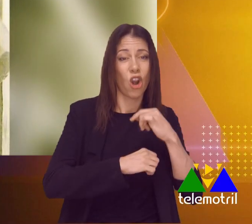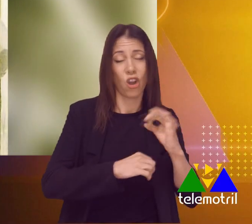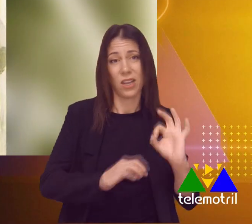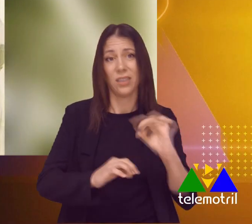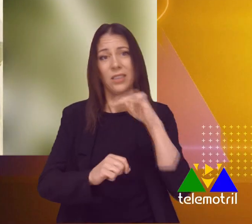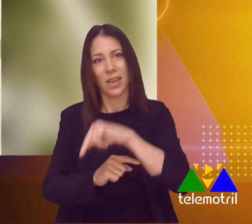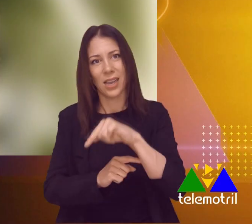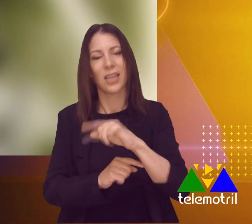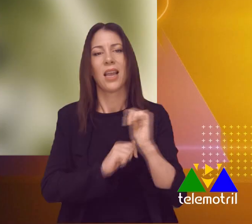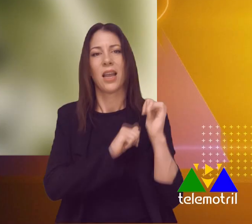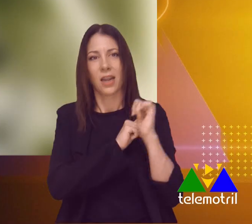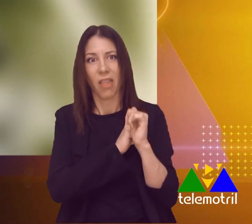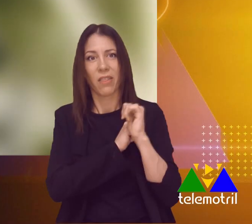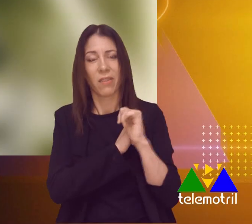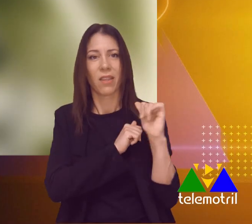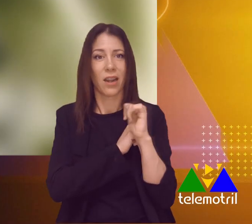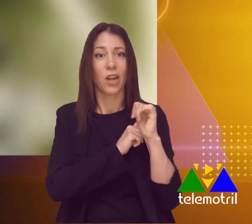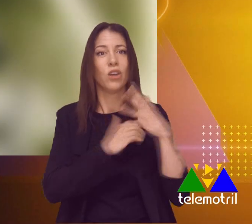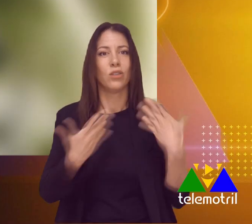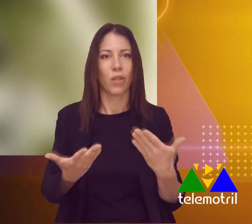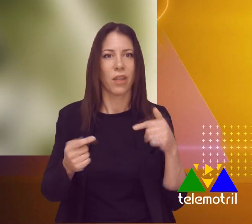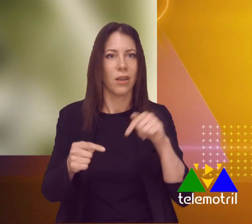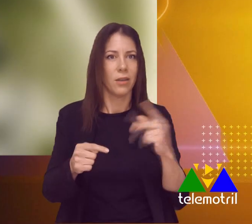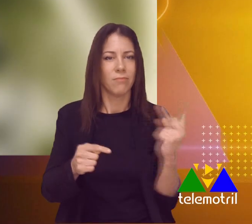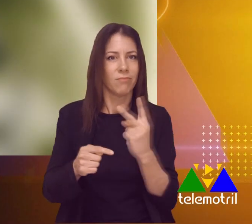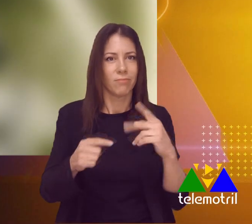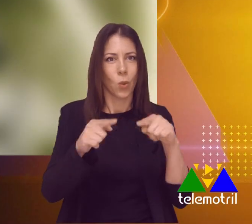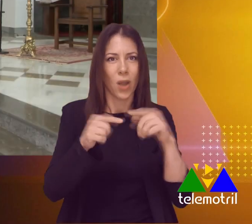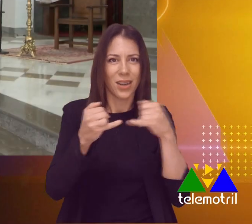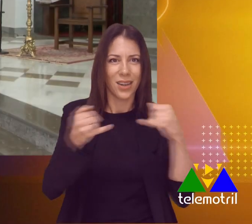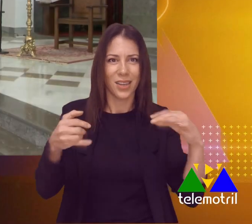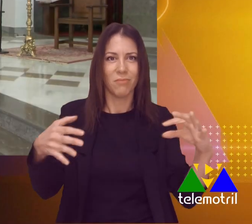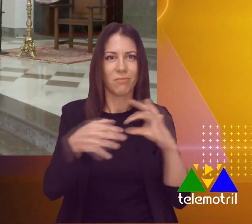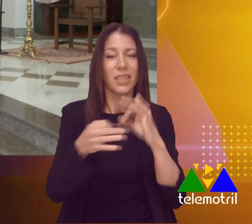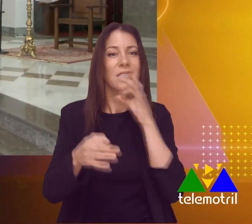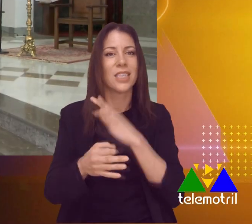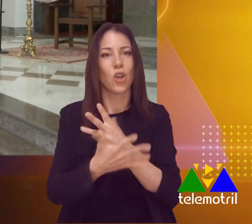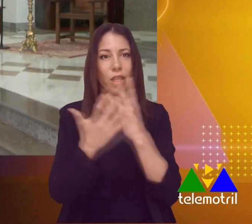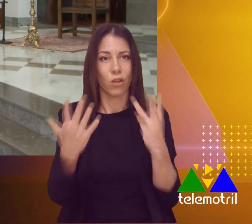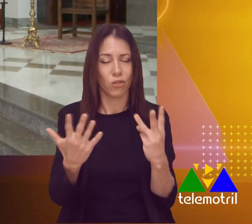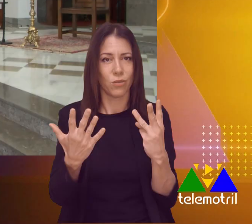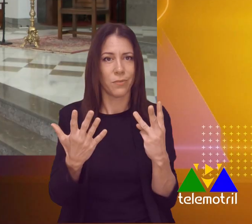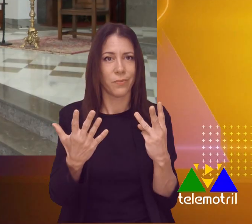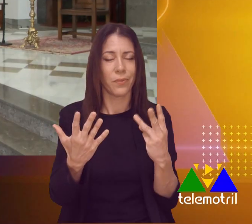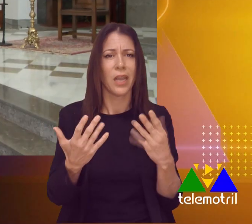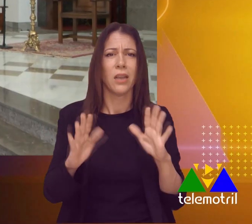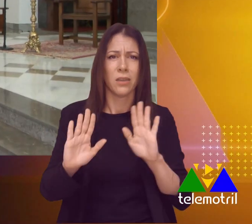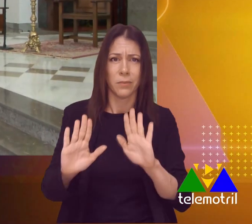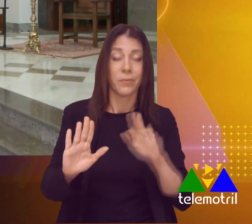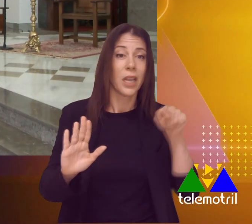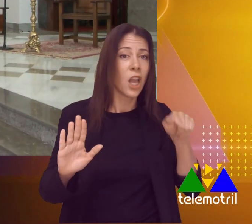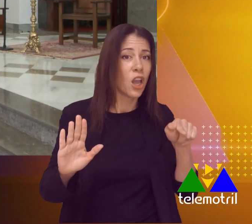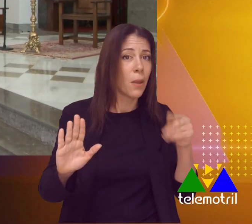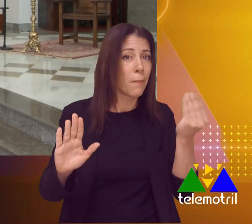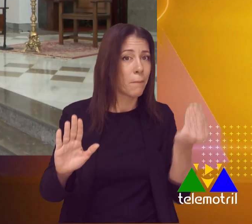se ha conservado la embocadura del arco de la entrada a la capilla del Nazareno, también del siglo XVIII. Los Dolores y Nazareno,